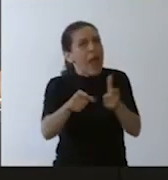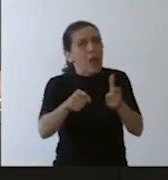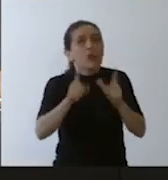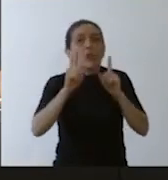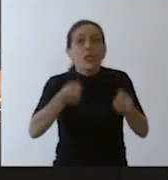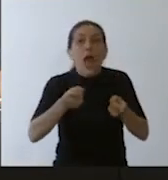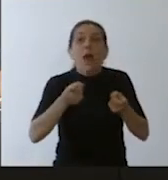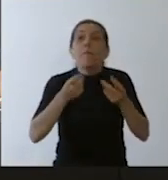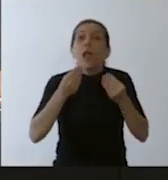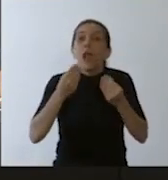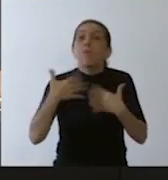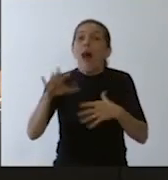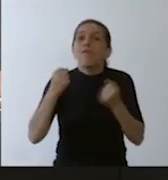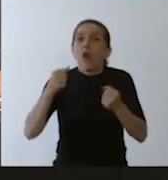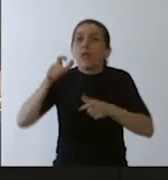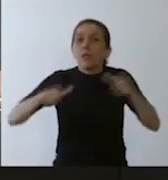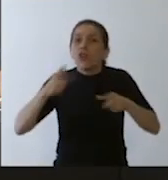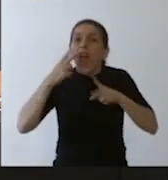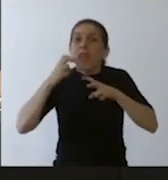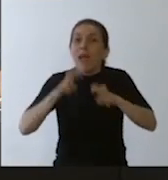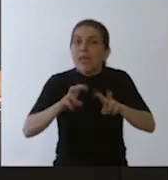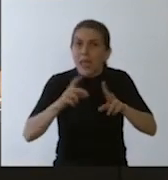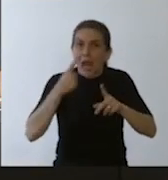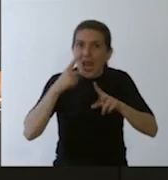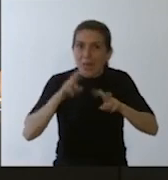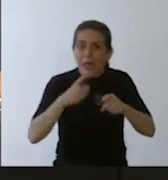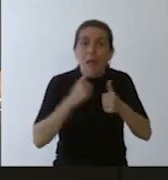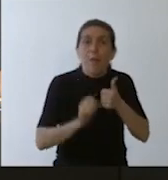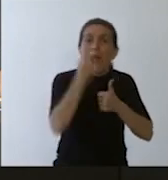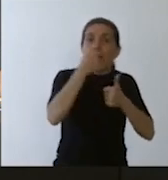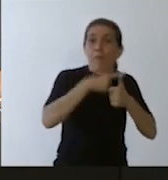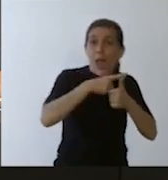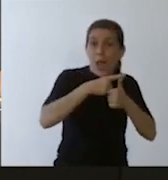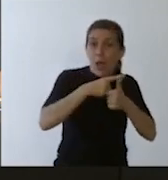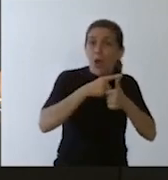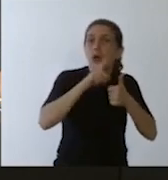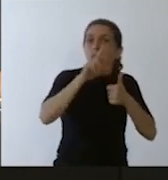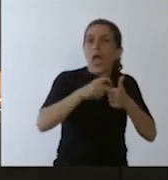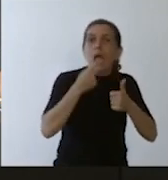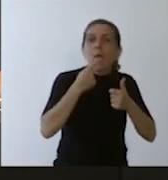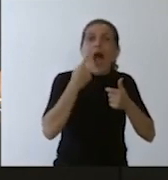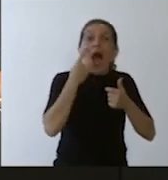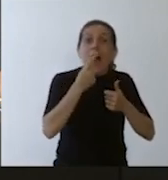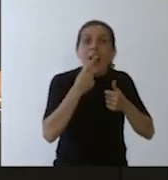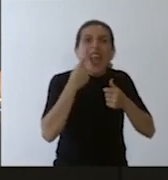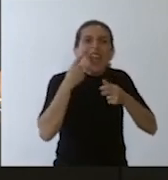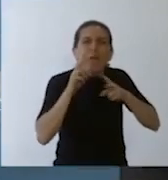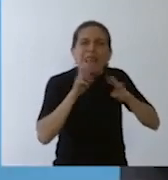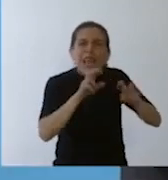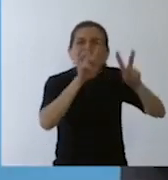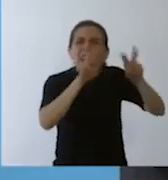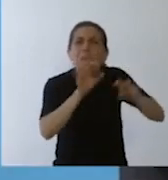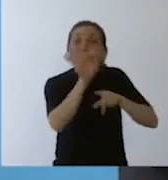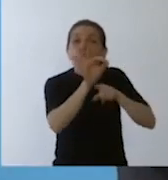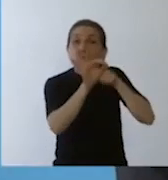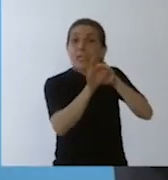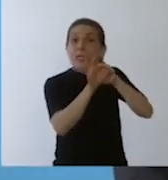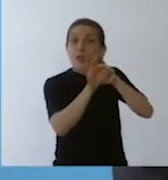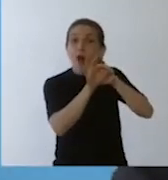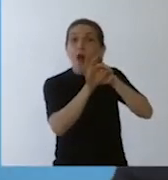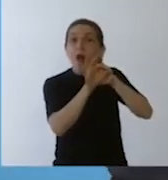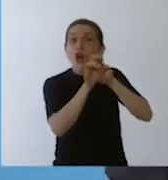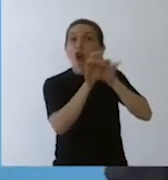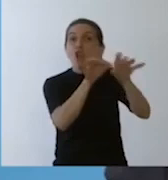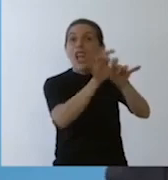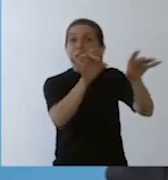de investigación, que van por 2 lados. Por un lado, en el vector, o sea, tratar de que el mosquito, que es el único que transmite la enfermedad, tenga alguna forma